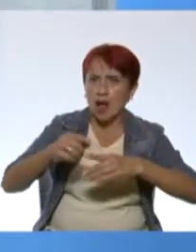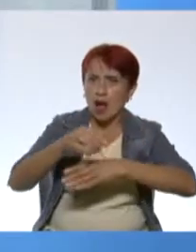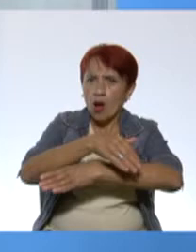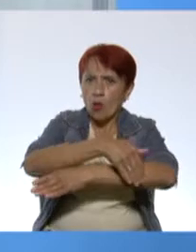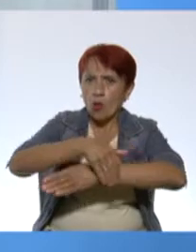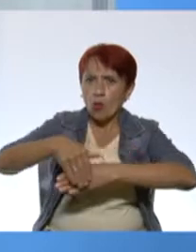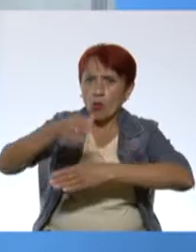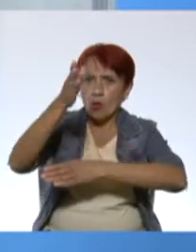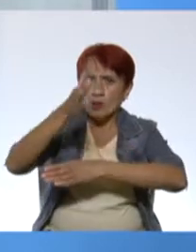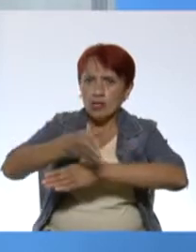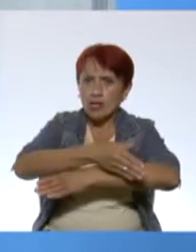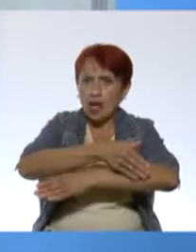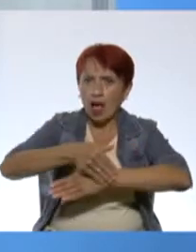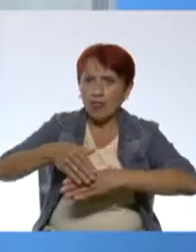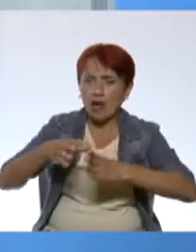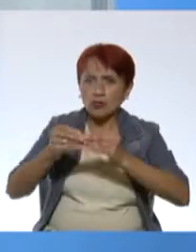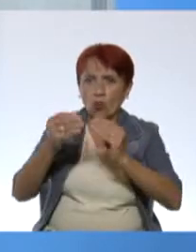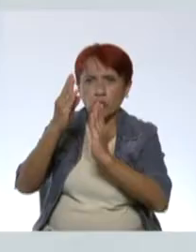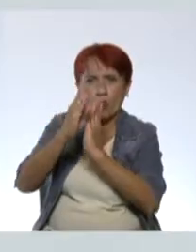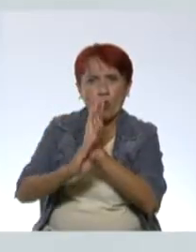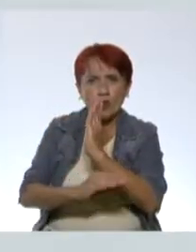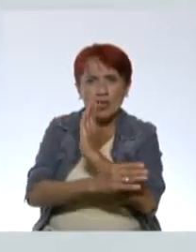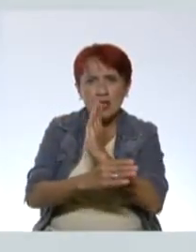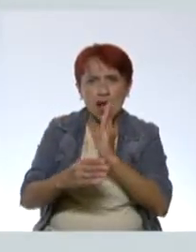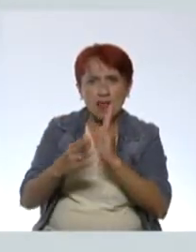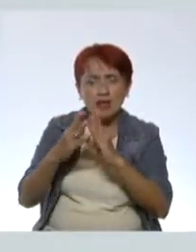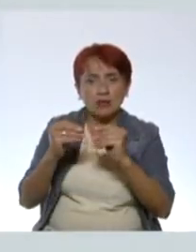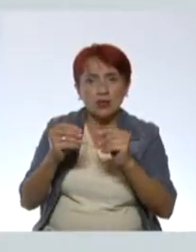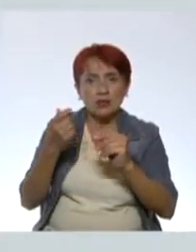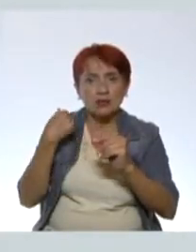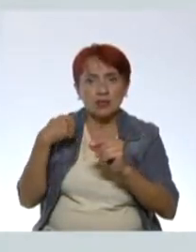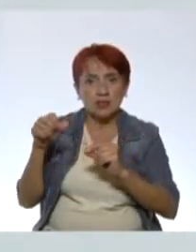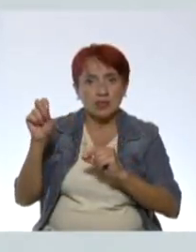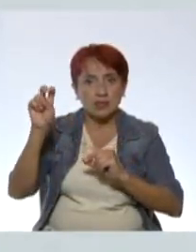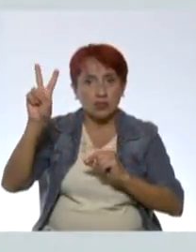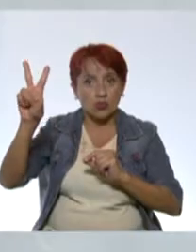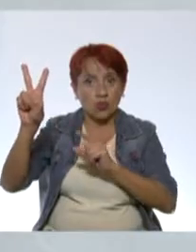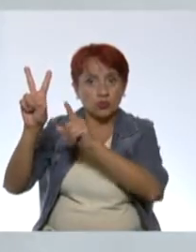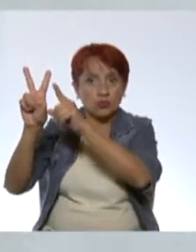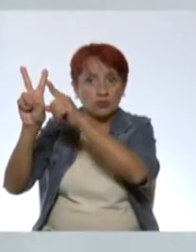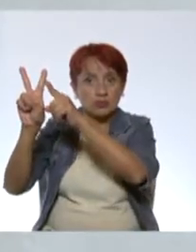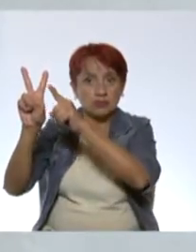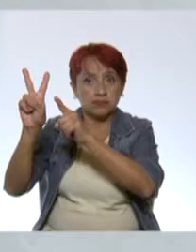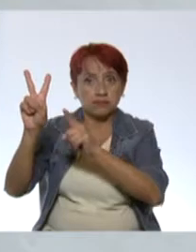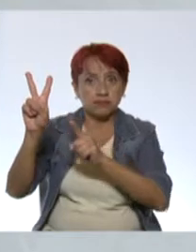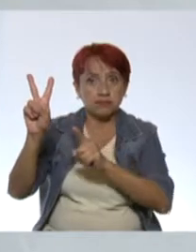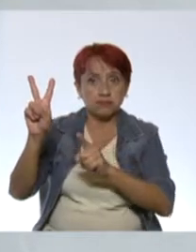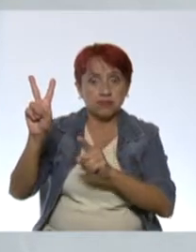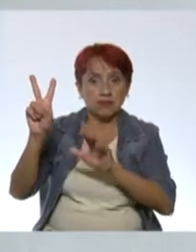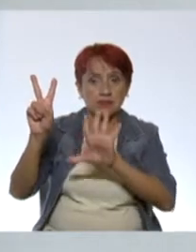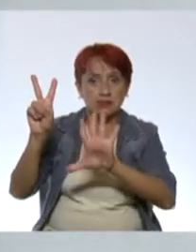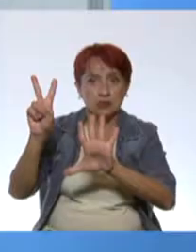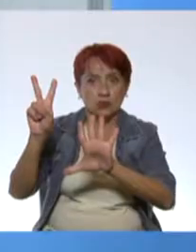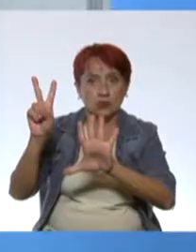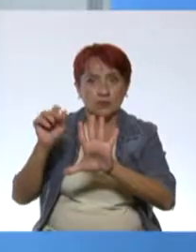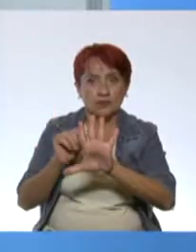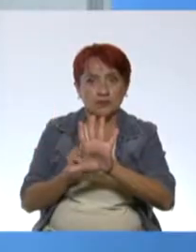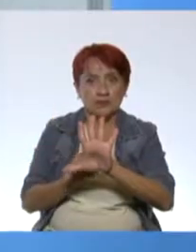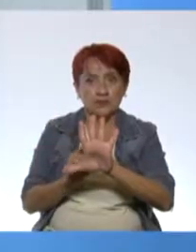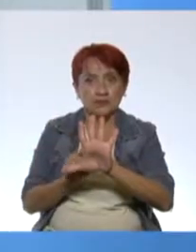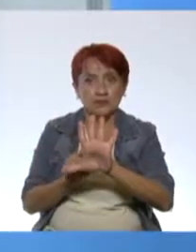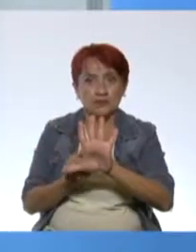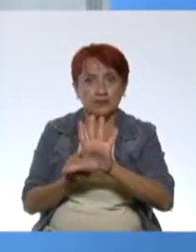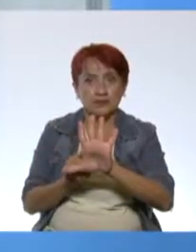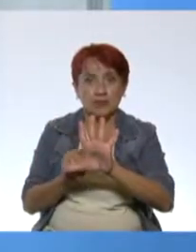bueno, mi punto 1 tiene coordenadas de 2 a 5. De 2 a